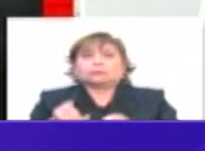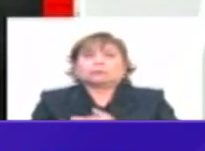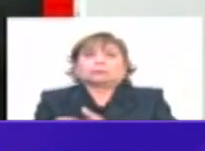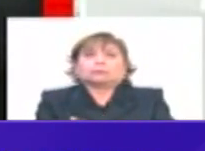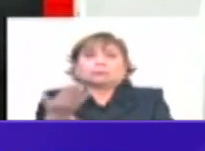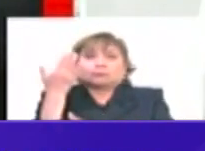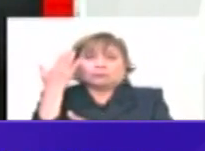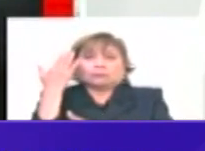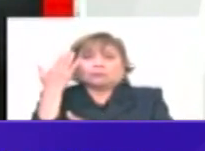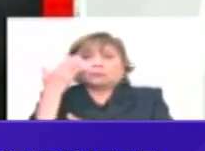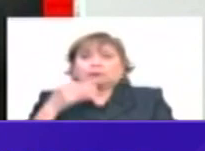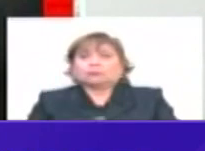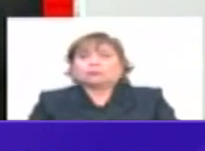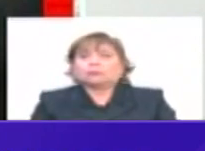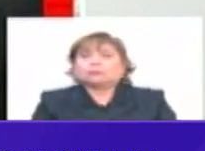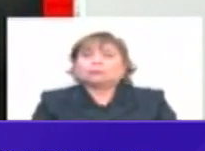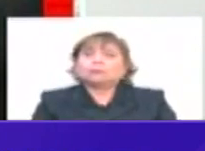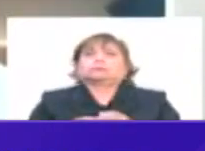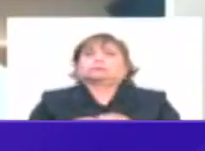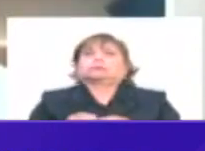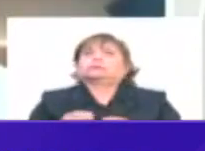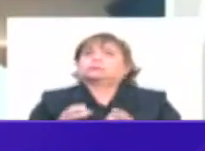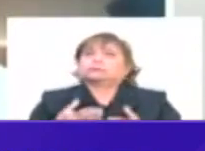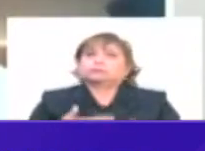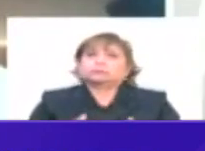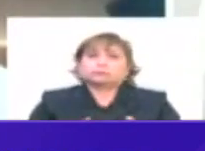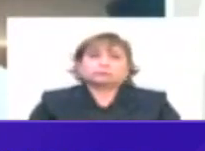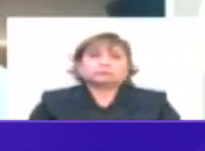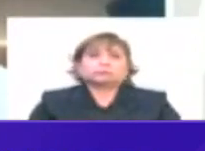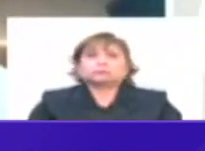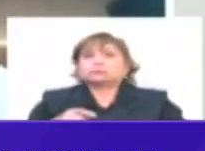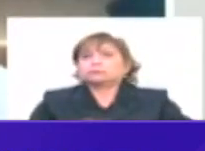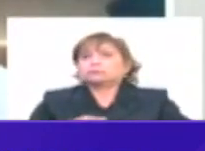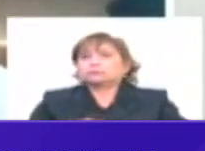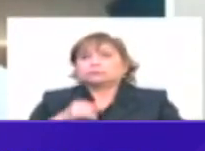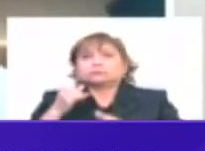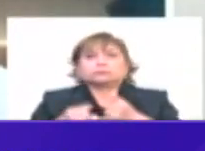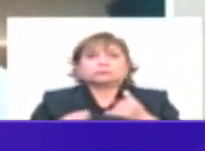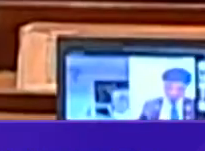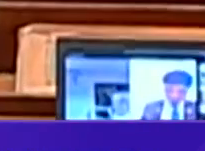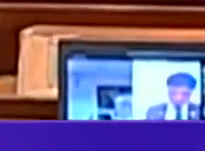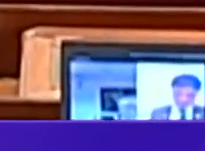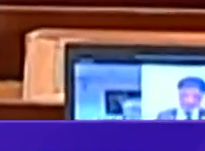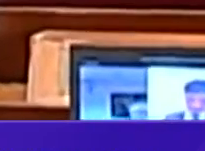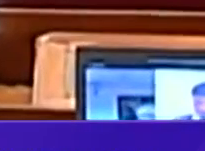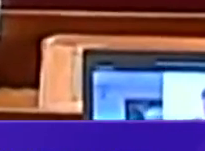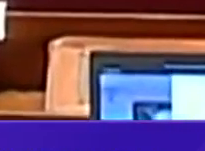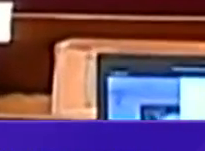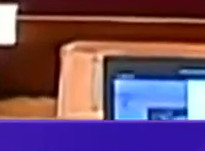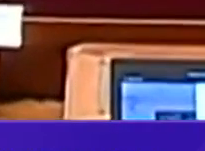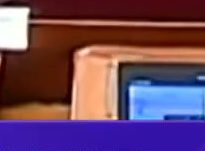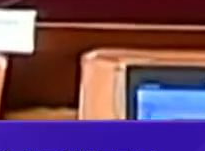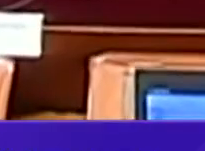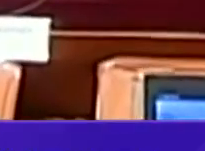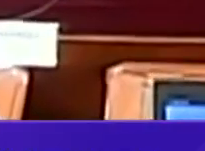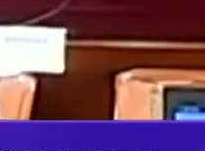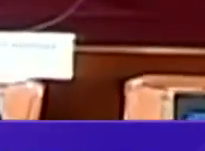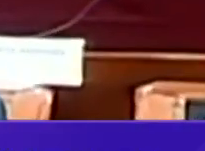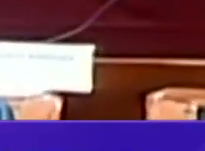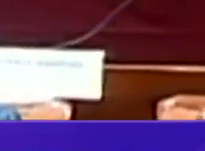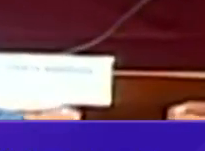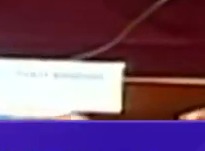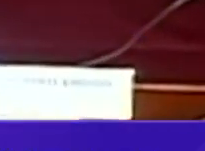oficialista y Juntos por el Perú rechazaron esta modificación y solicitaron que el proyecto sea revisado una vez más por los asesores